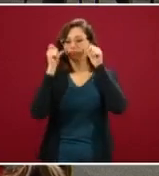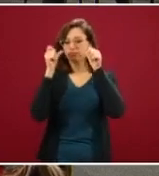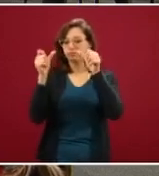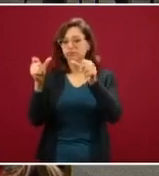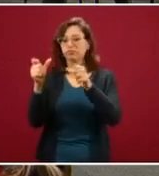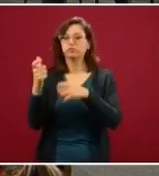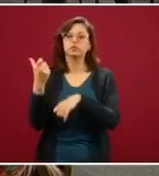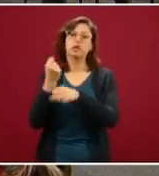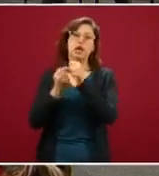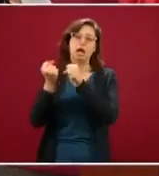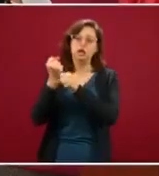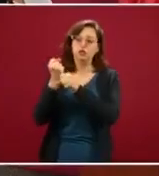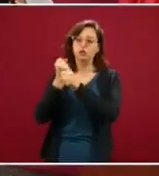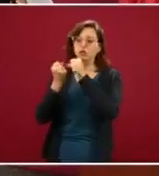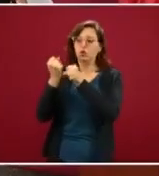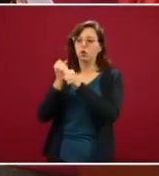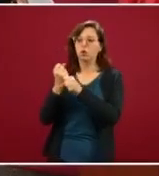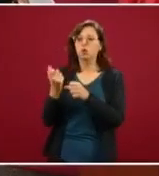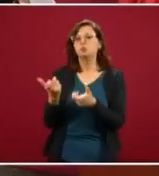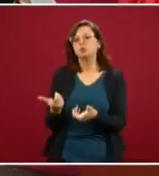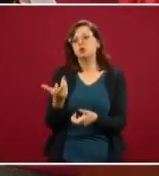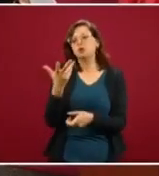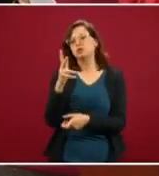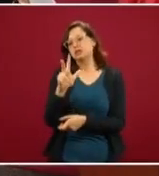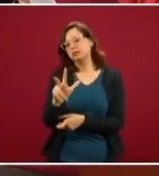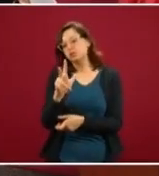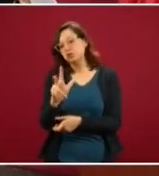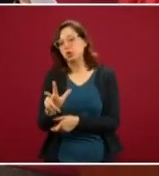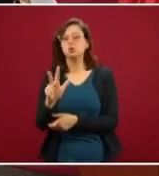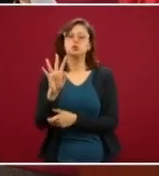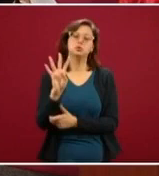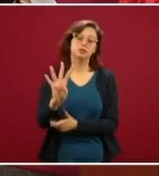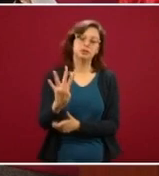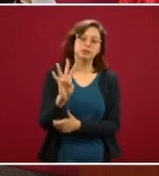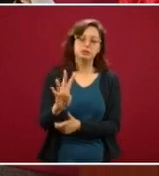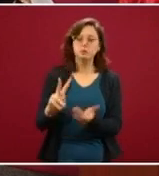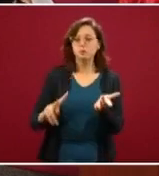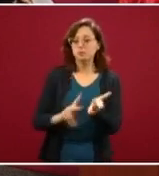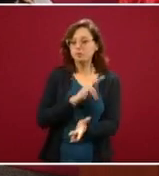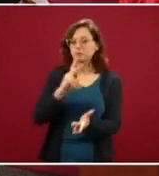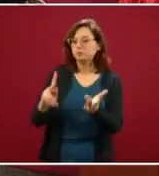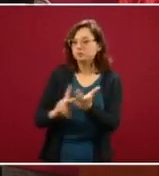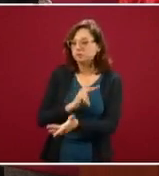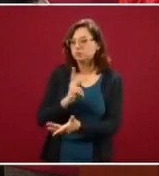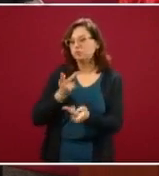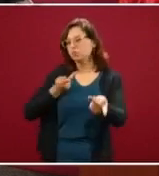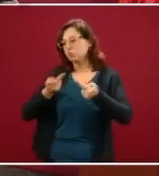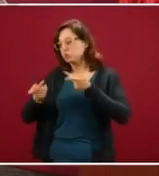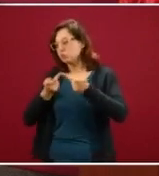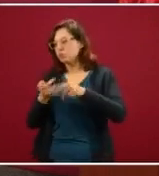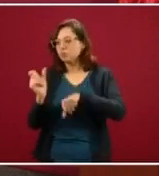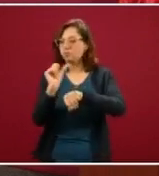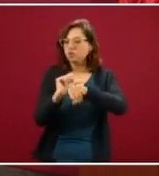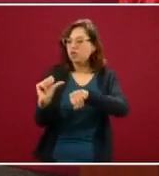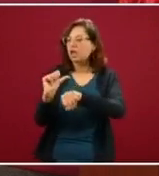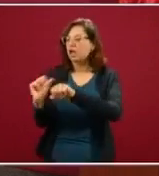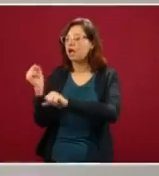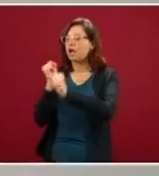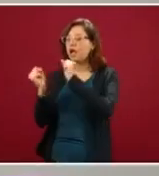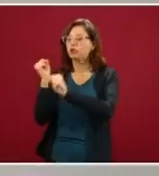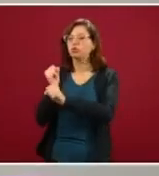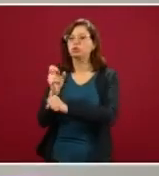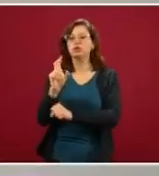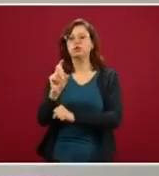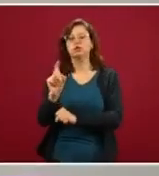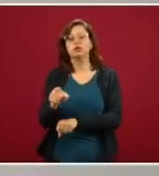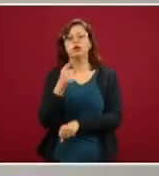Normalmente en años anteriores se llevaban a cabo alrededor de 18 o 19 jornadas quirúrgicas. El año pasado hicimos 31,